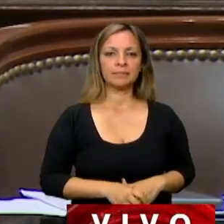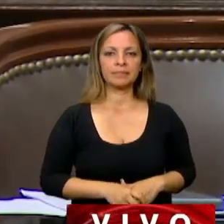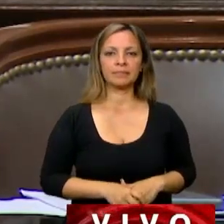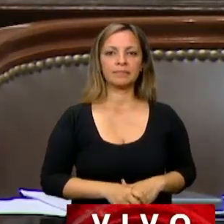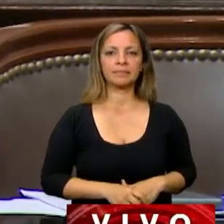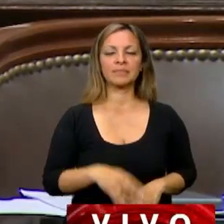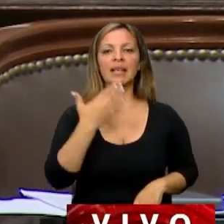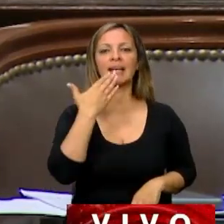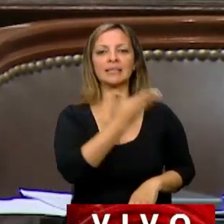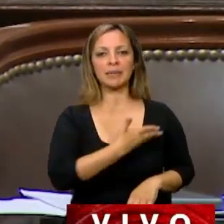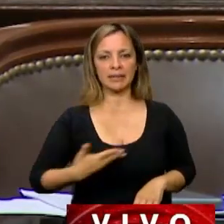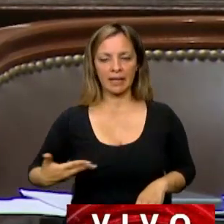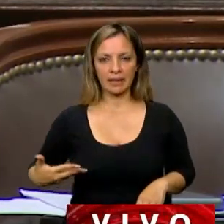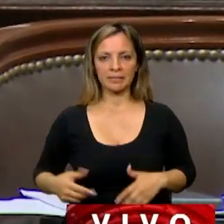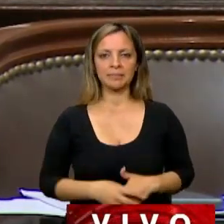Gracias, señora presidenta.